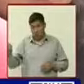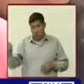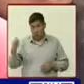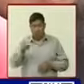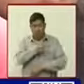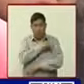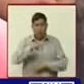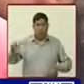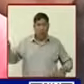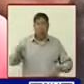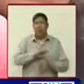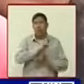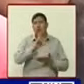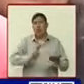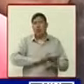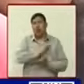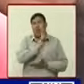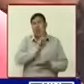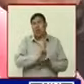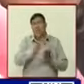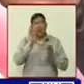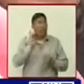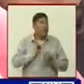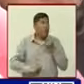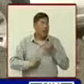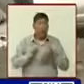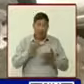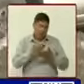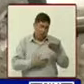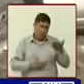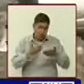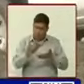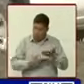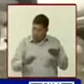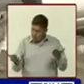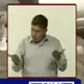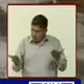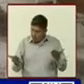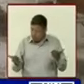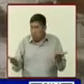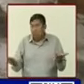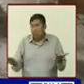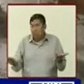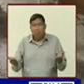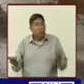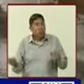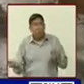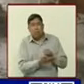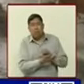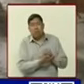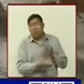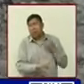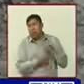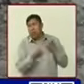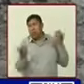la universidad o alguna cosa, porque al final todo este tipo de documentos lo vamos a guardar.